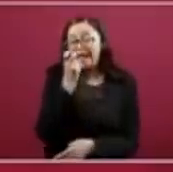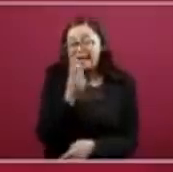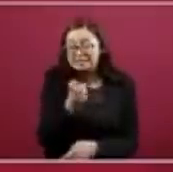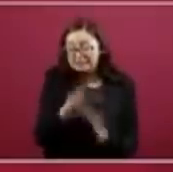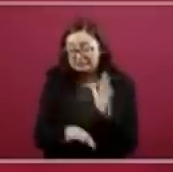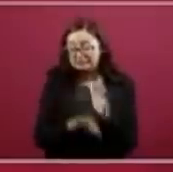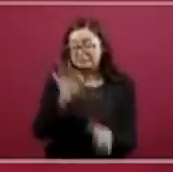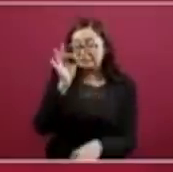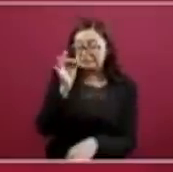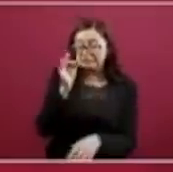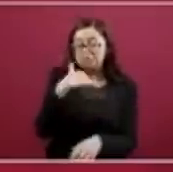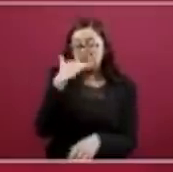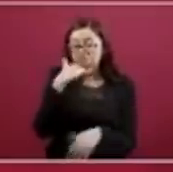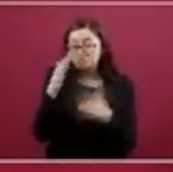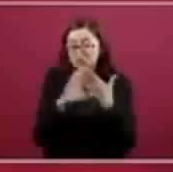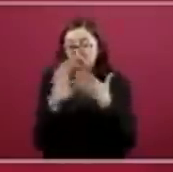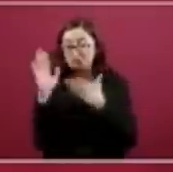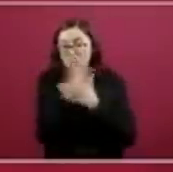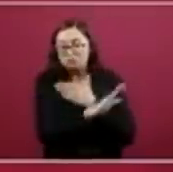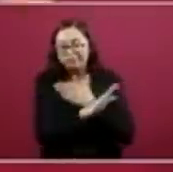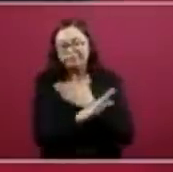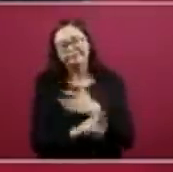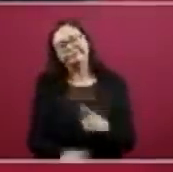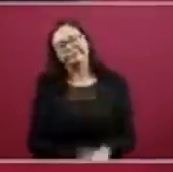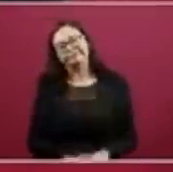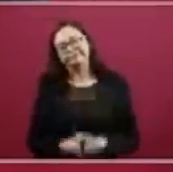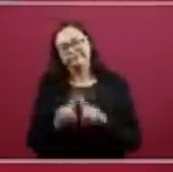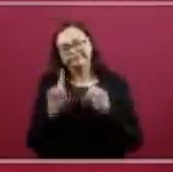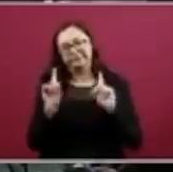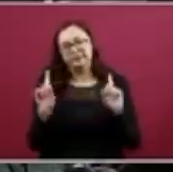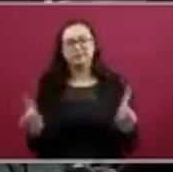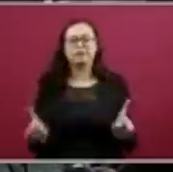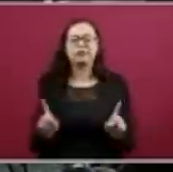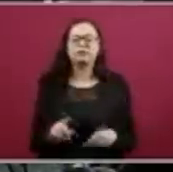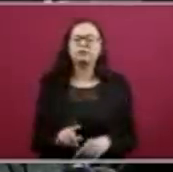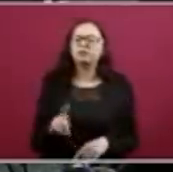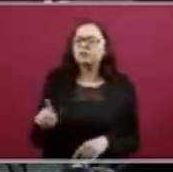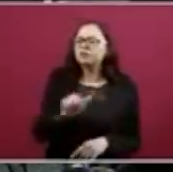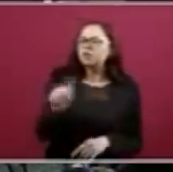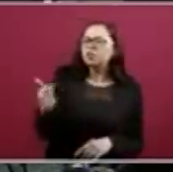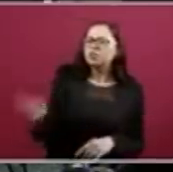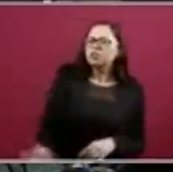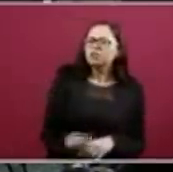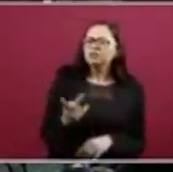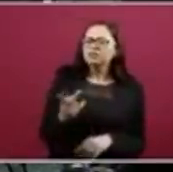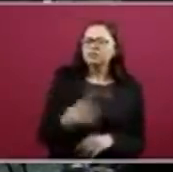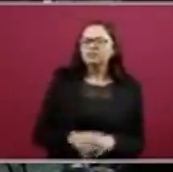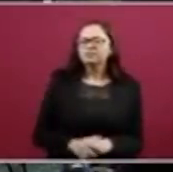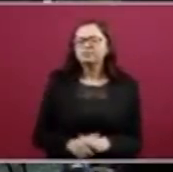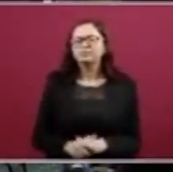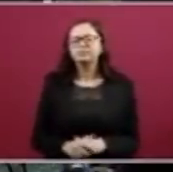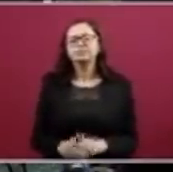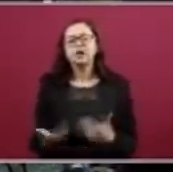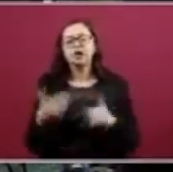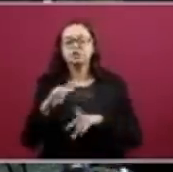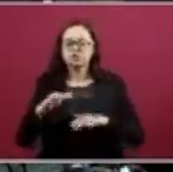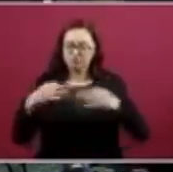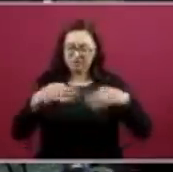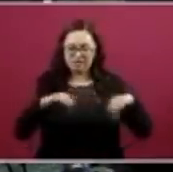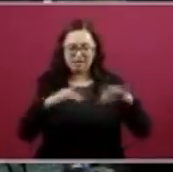diferencia. Eso es lo que puedo comentar. Pero preguntaste otra. Ah, sobre el documento,